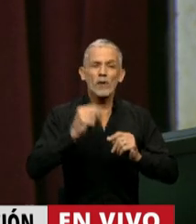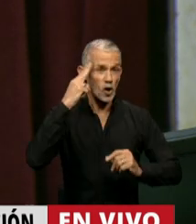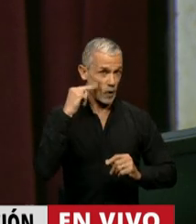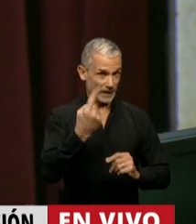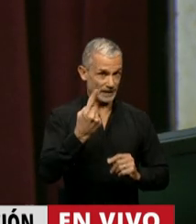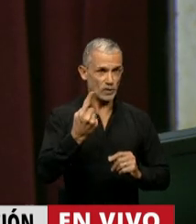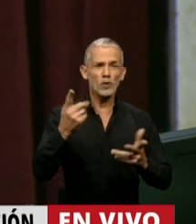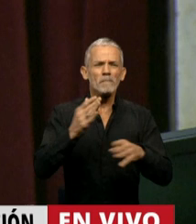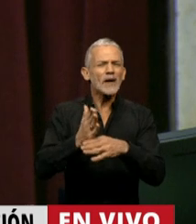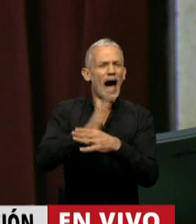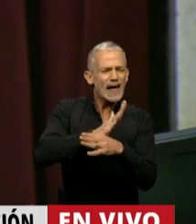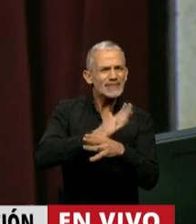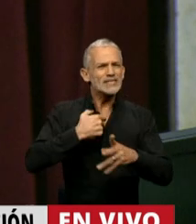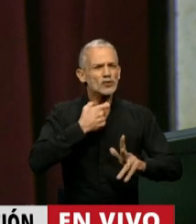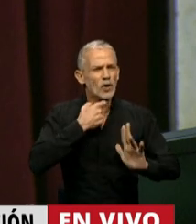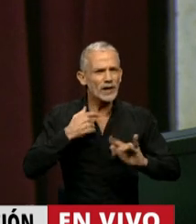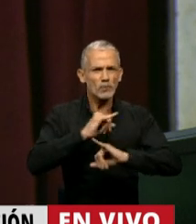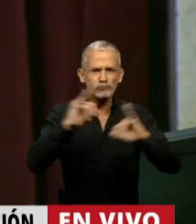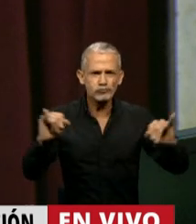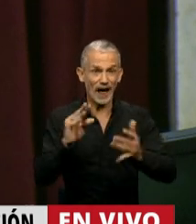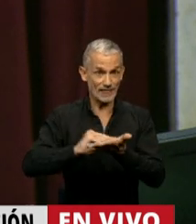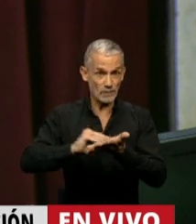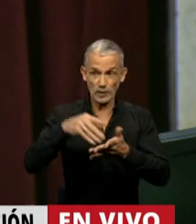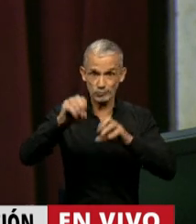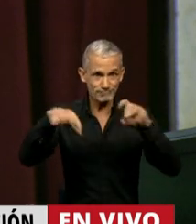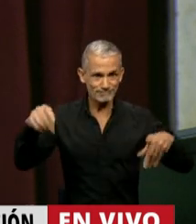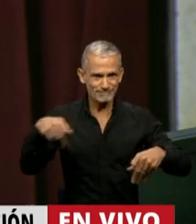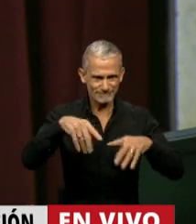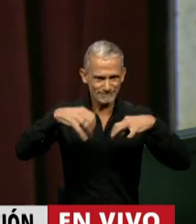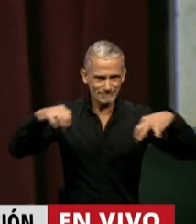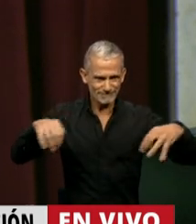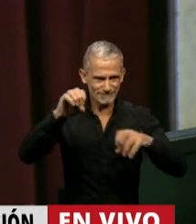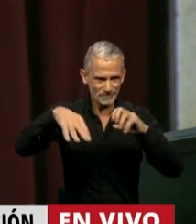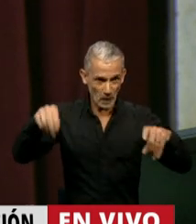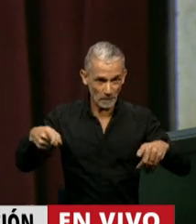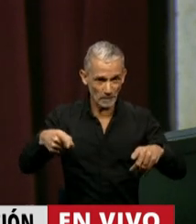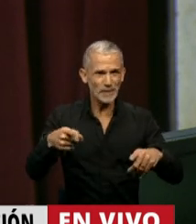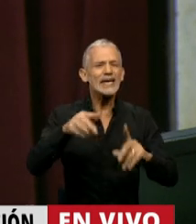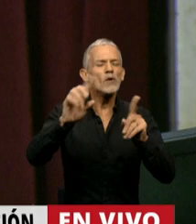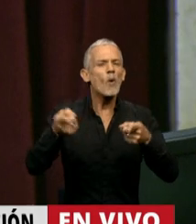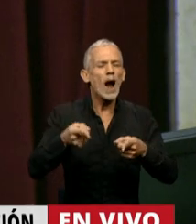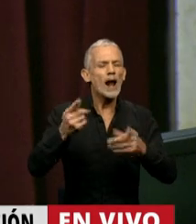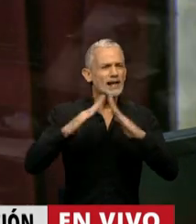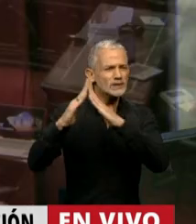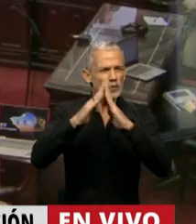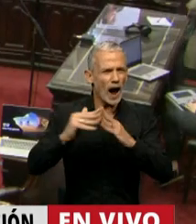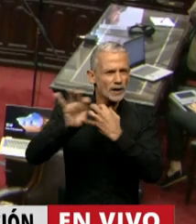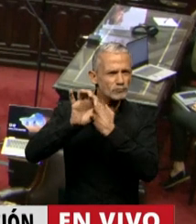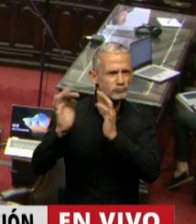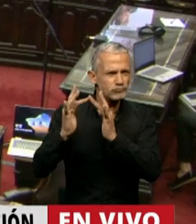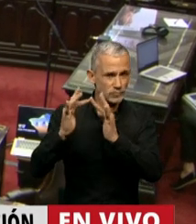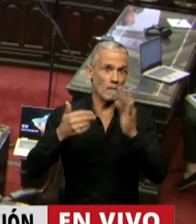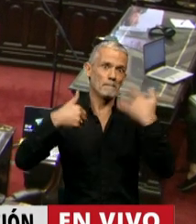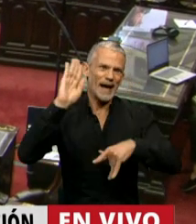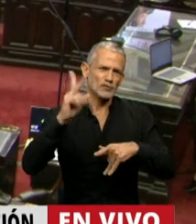91 quiero previamente a los señores diputados presentes en el recinto así como aquellos que están en su